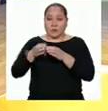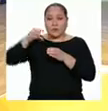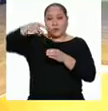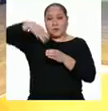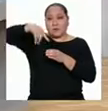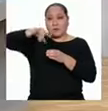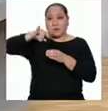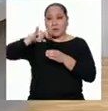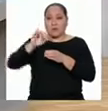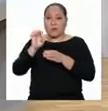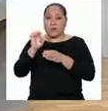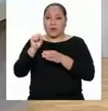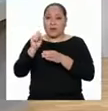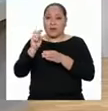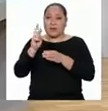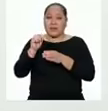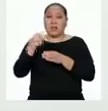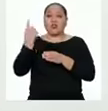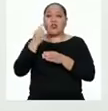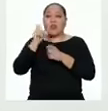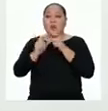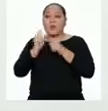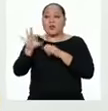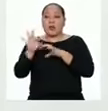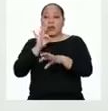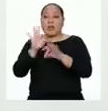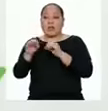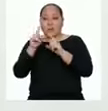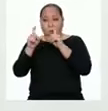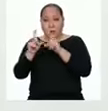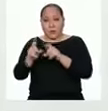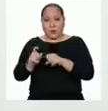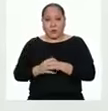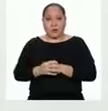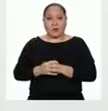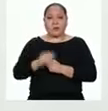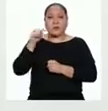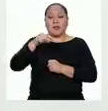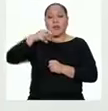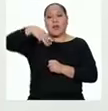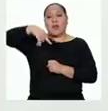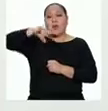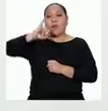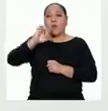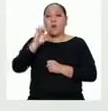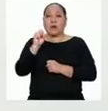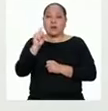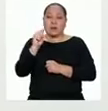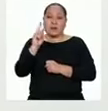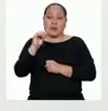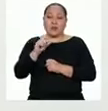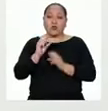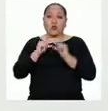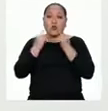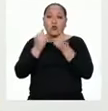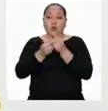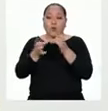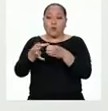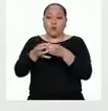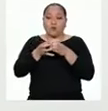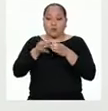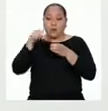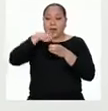que entrevistamos. ¿No es así, profesora Daisy? Así es, Rodrigo. La muestra es un grupo delimitado que representa a toda